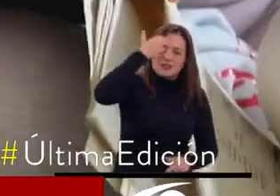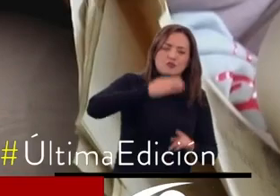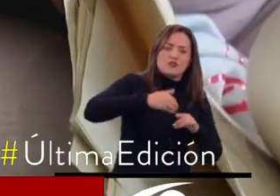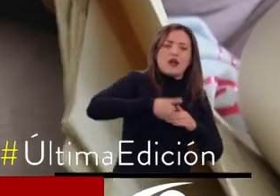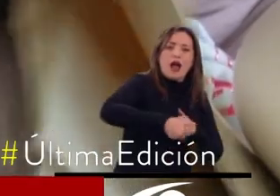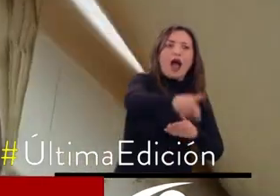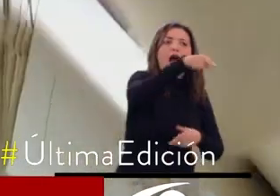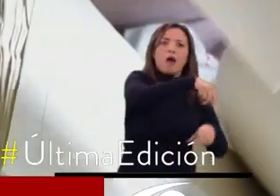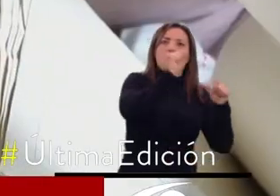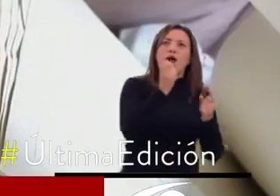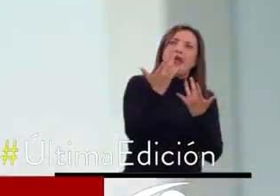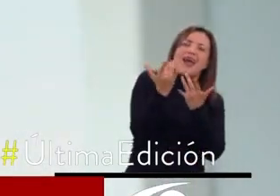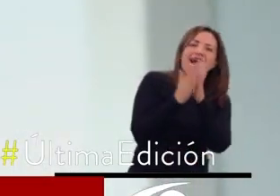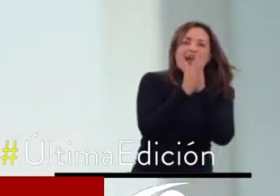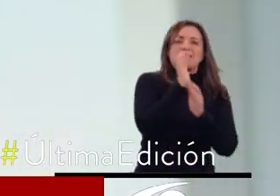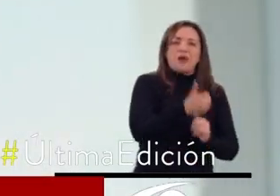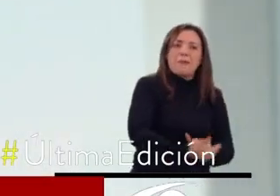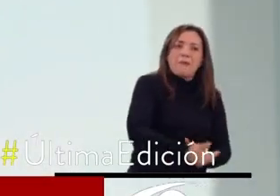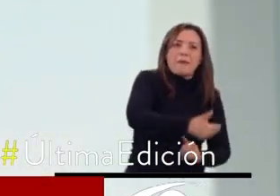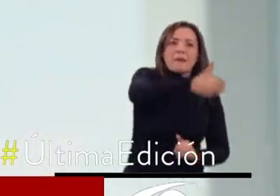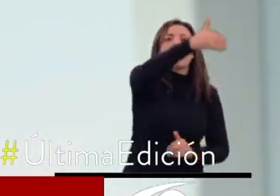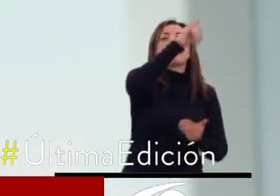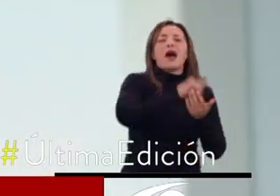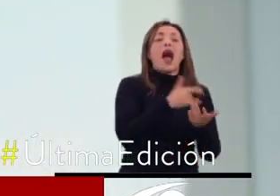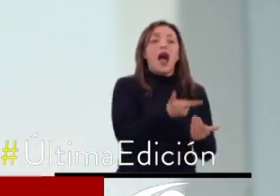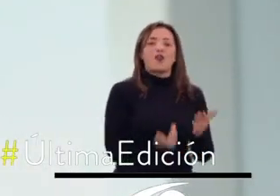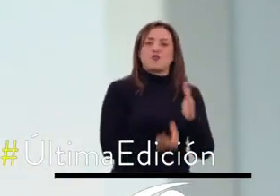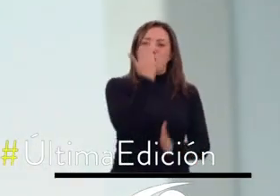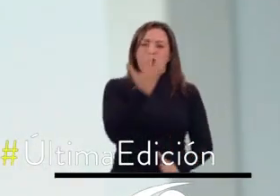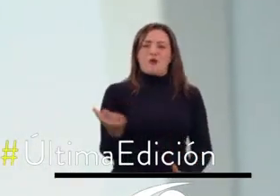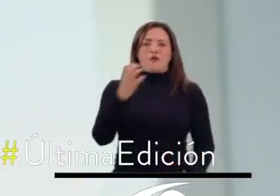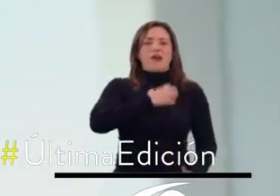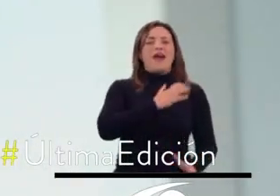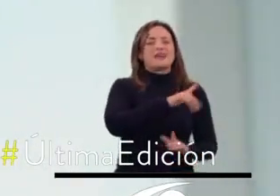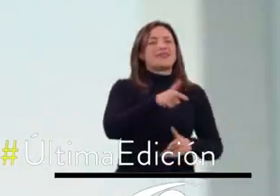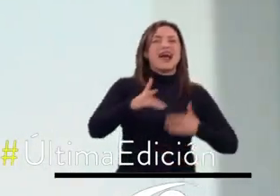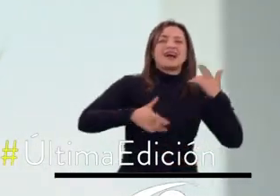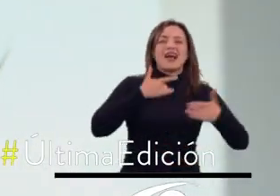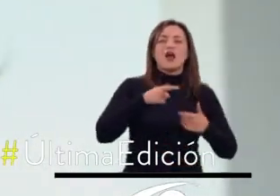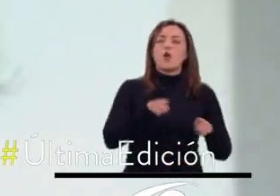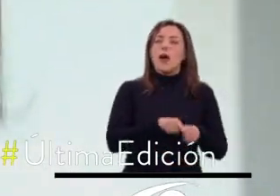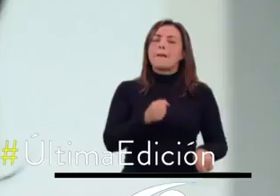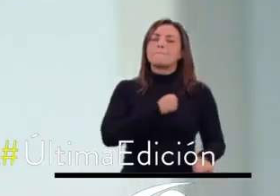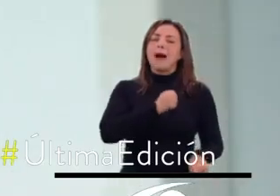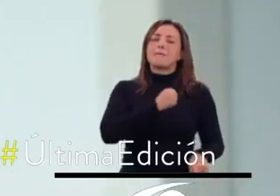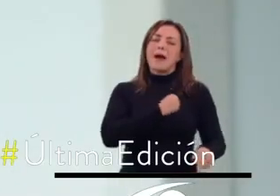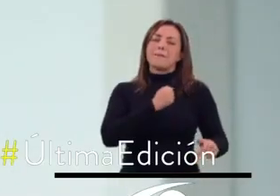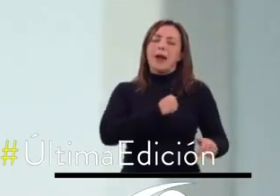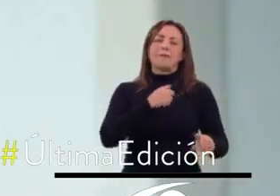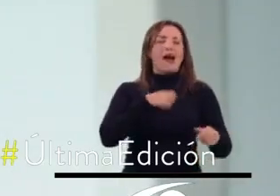de esperanzas, ahora esta pequeña tiene un nuevo corazón para disfrutar cada latido al lado de su familia. Sí.